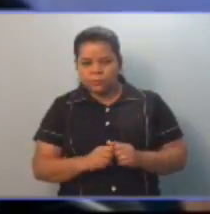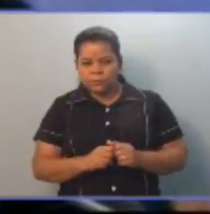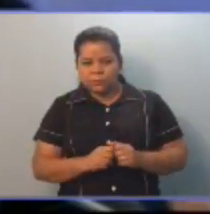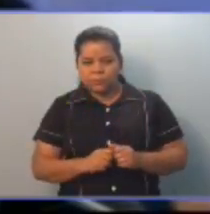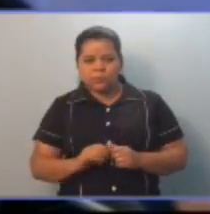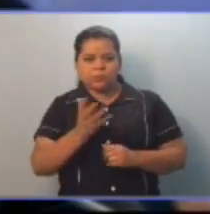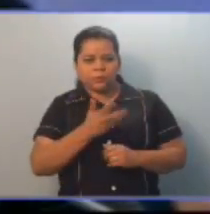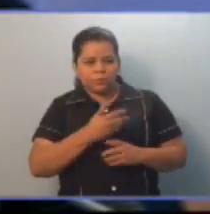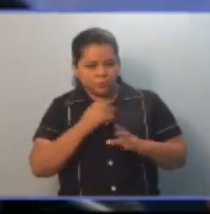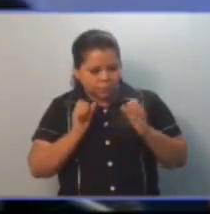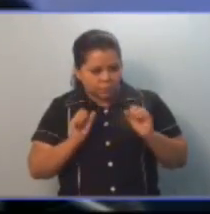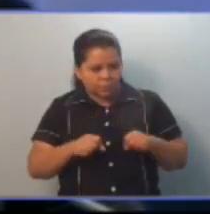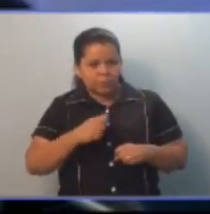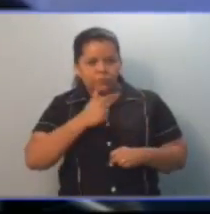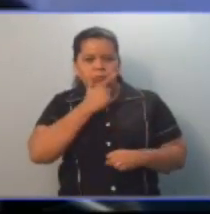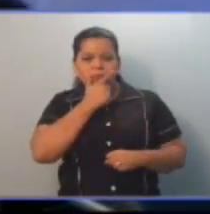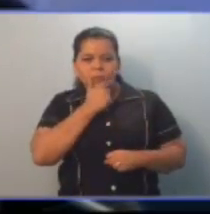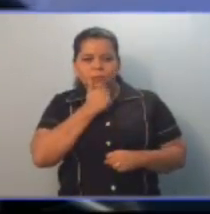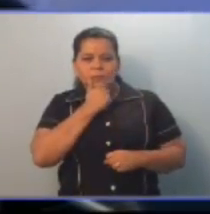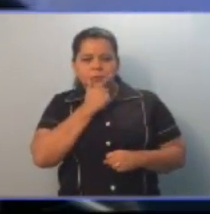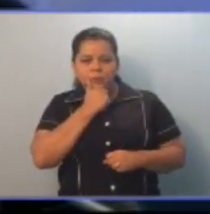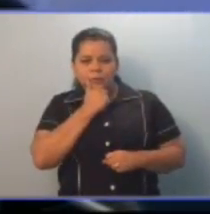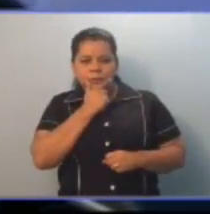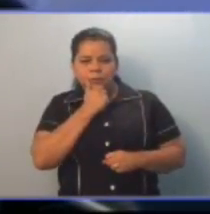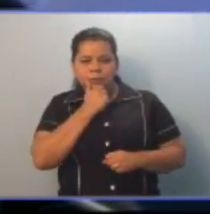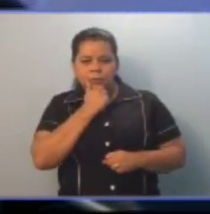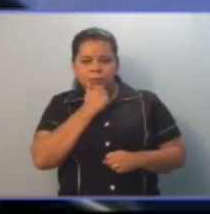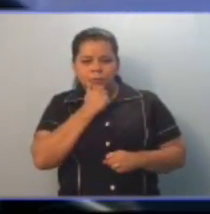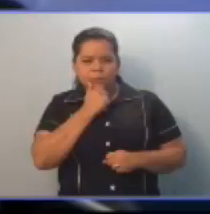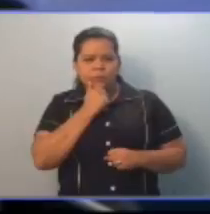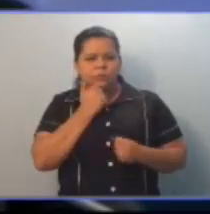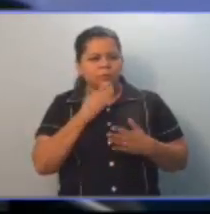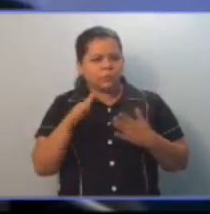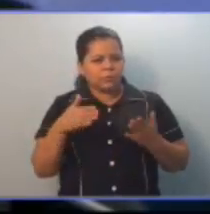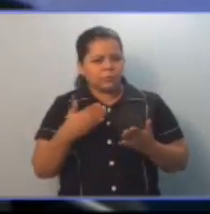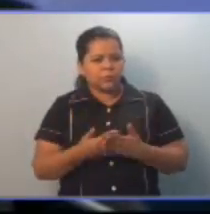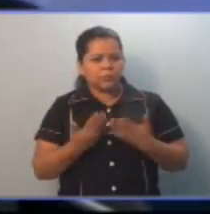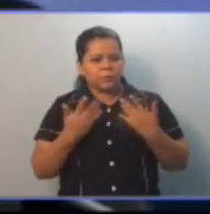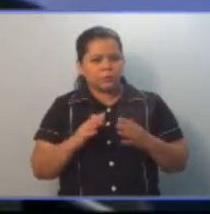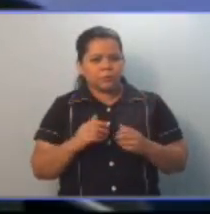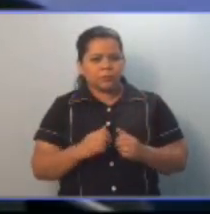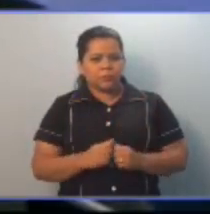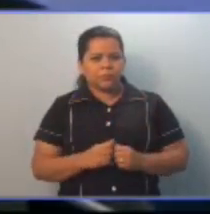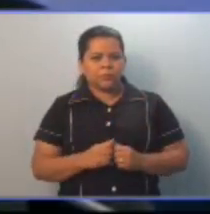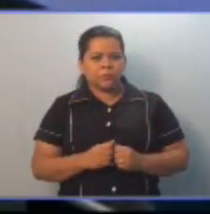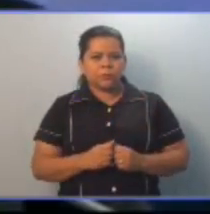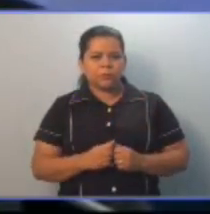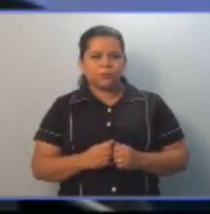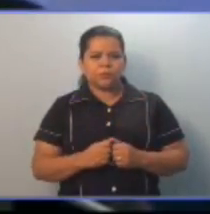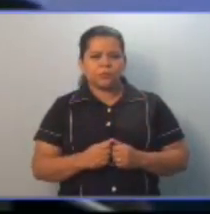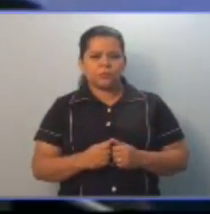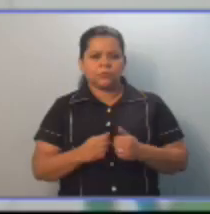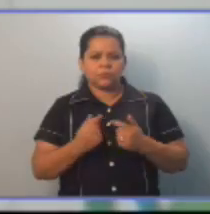tener dudas como sociedad partiendo de lo que entendemos como norma básica de